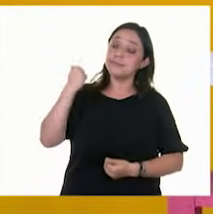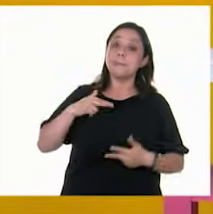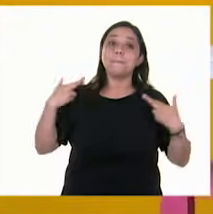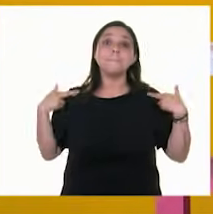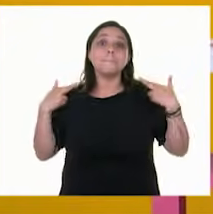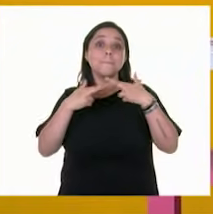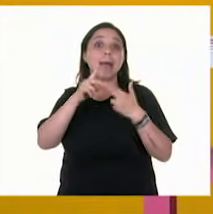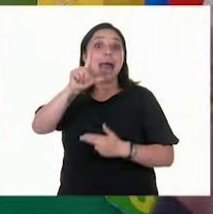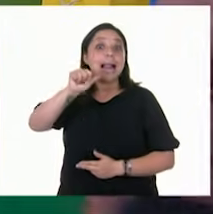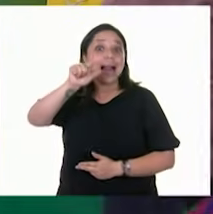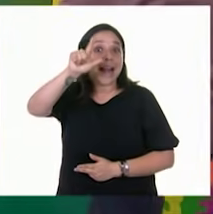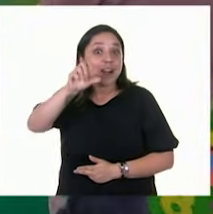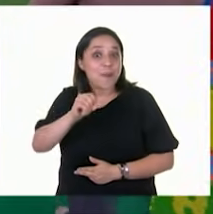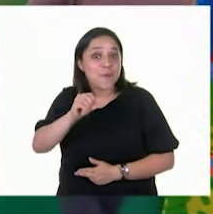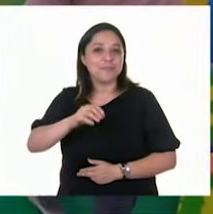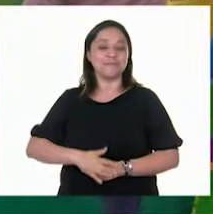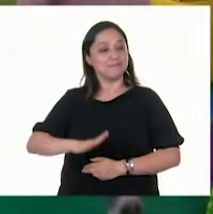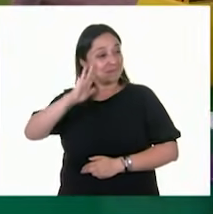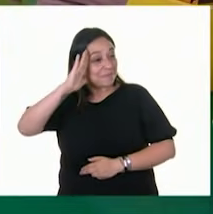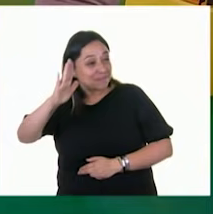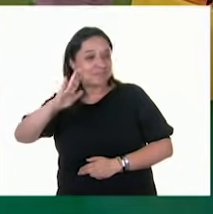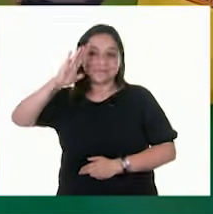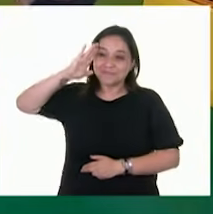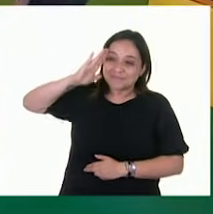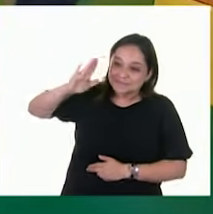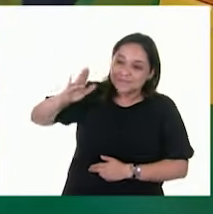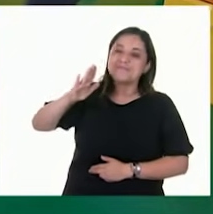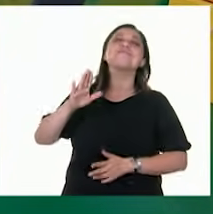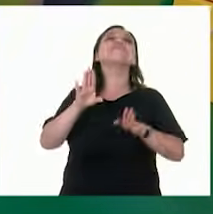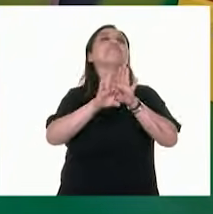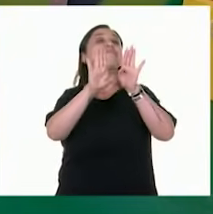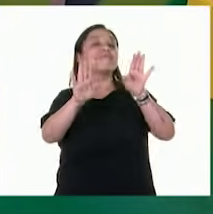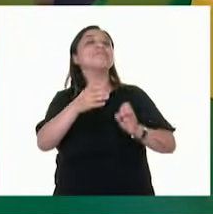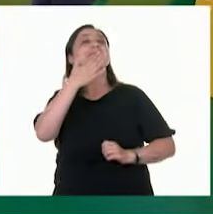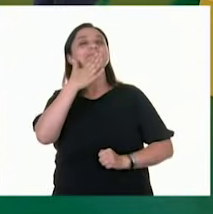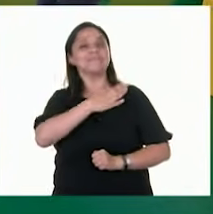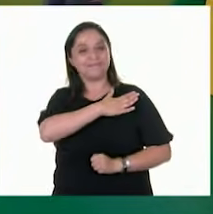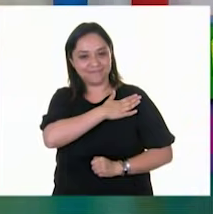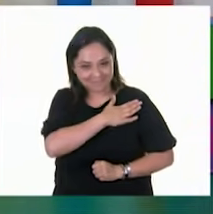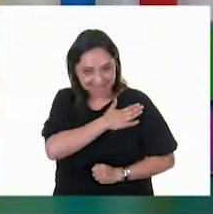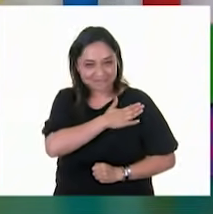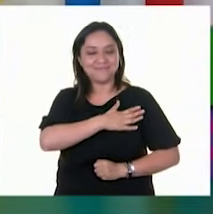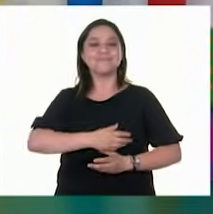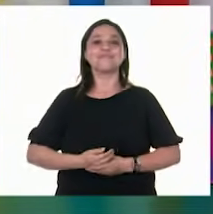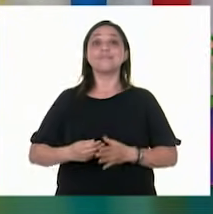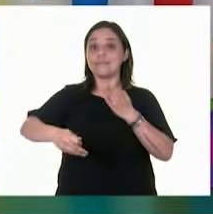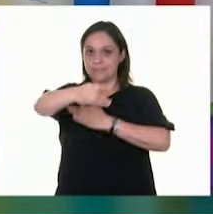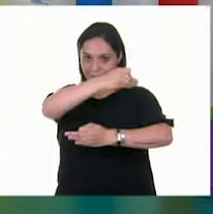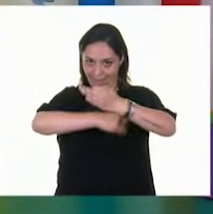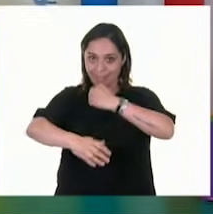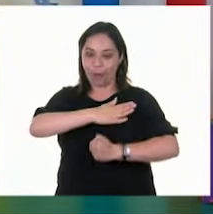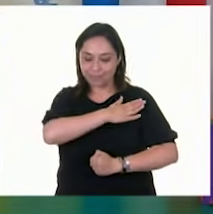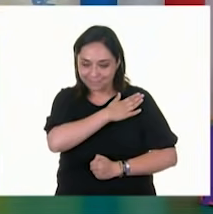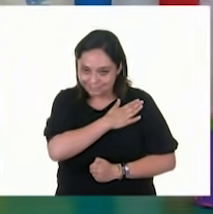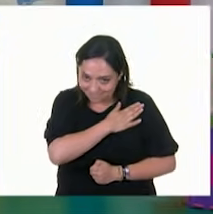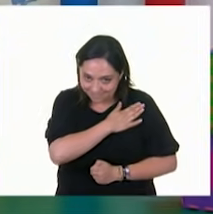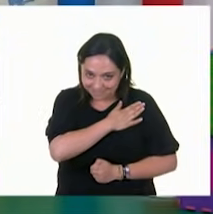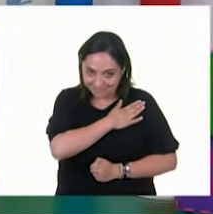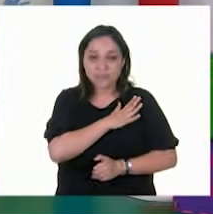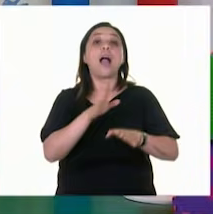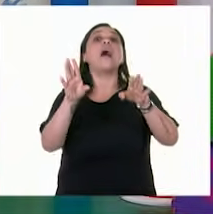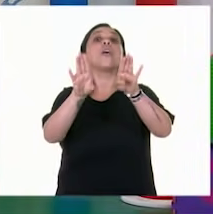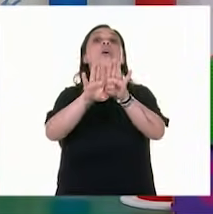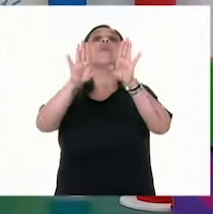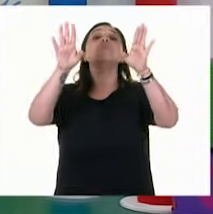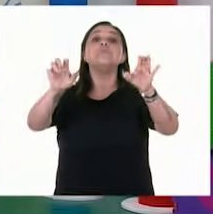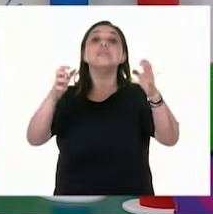Lalo. ¡Hola, maestro! Hola, Mariana. ¿Cómo te encuentras? Muy bien. Saludos. Saludo con el corazón. Los saludo también con el corazón. ¿Cómo se encuentran el